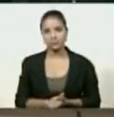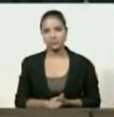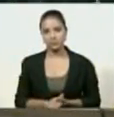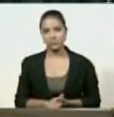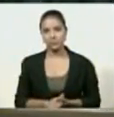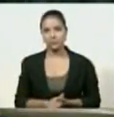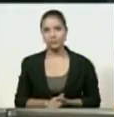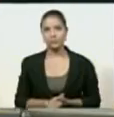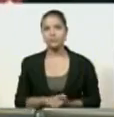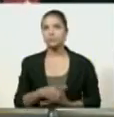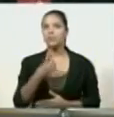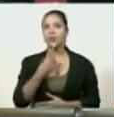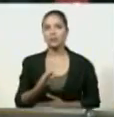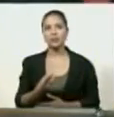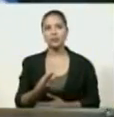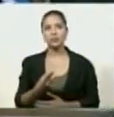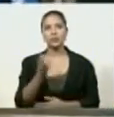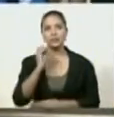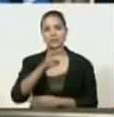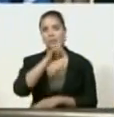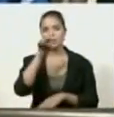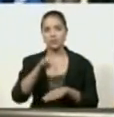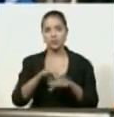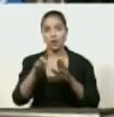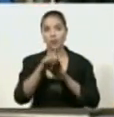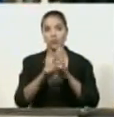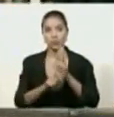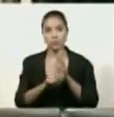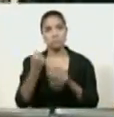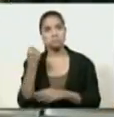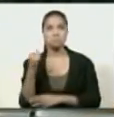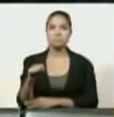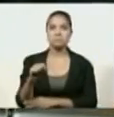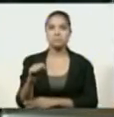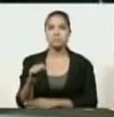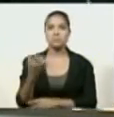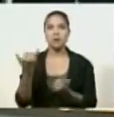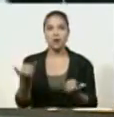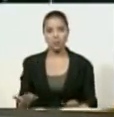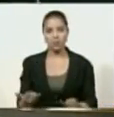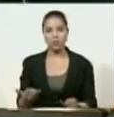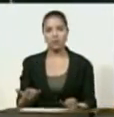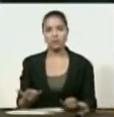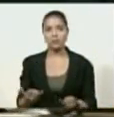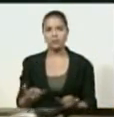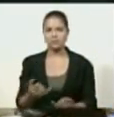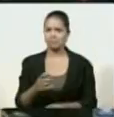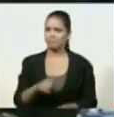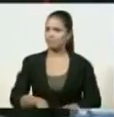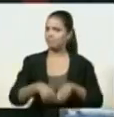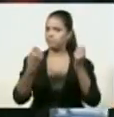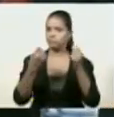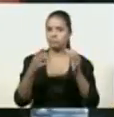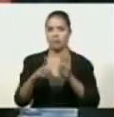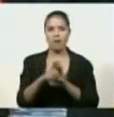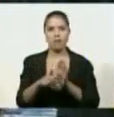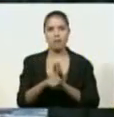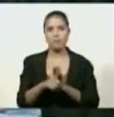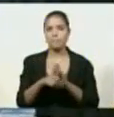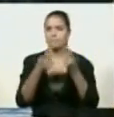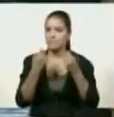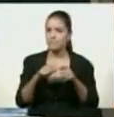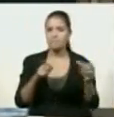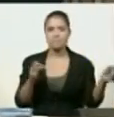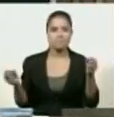televisión, ha dicho que la Asamblea Nacional en desacato está en estos momentos actuando de forma ilegítima al tratar